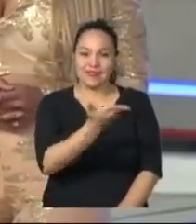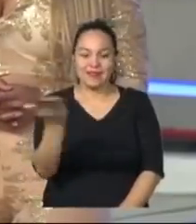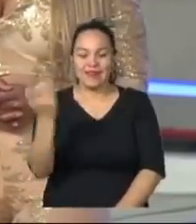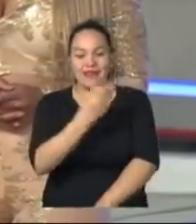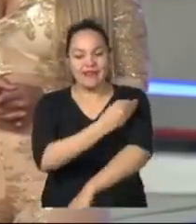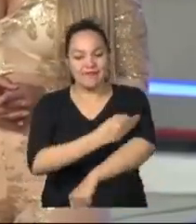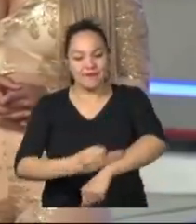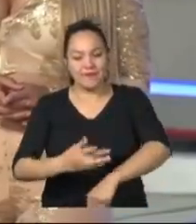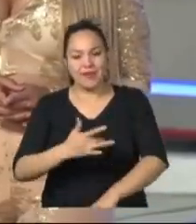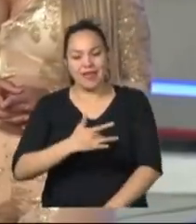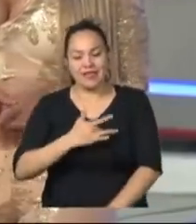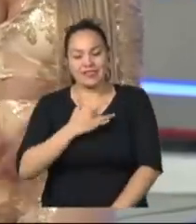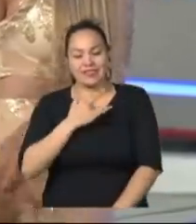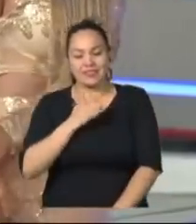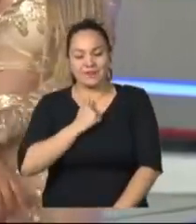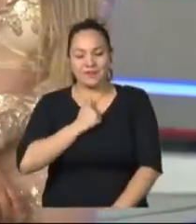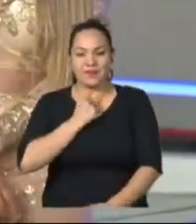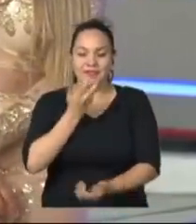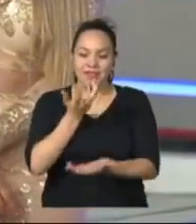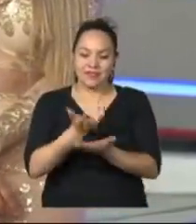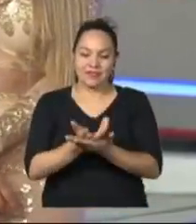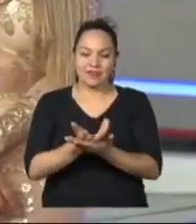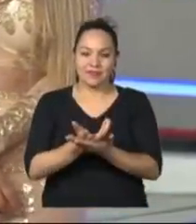y que descanse en paz.